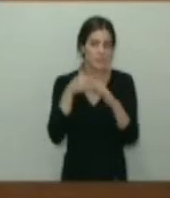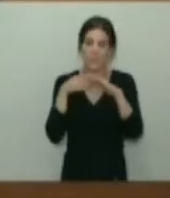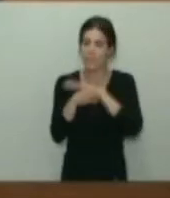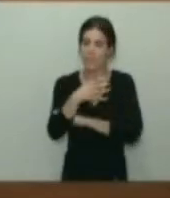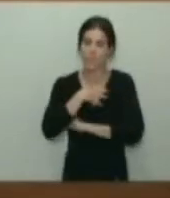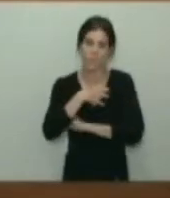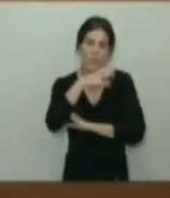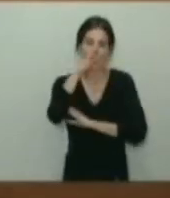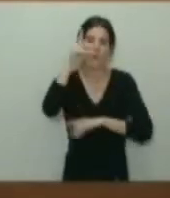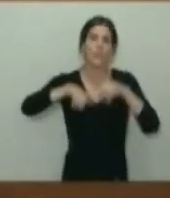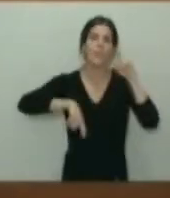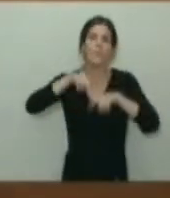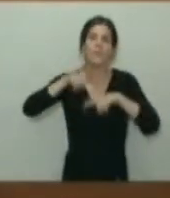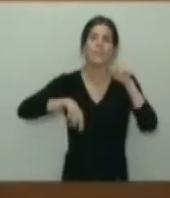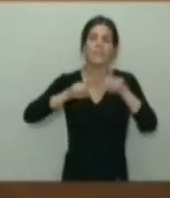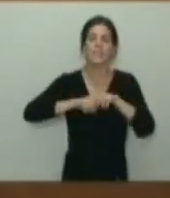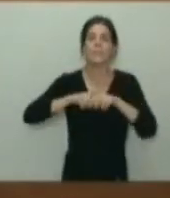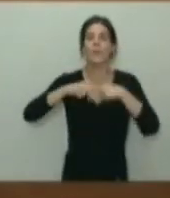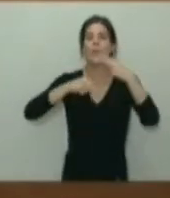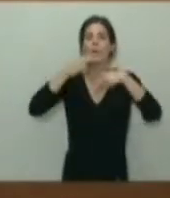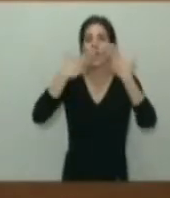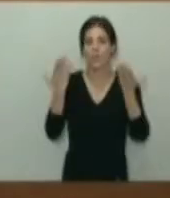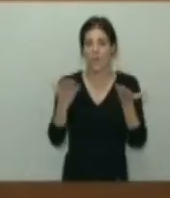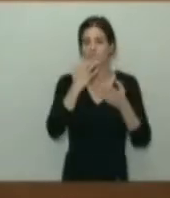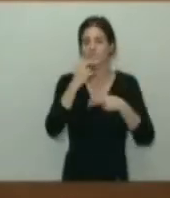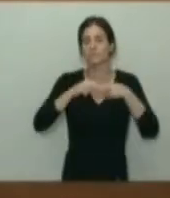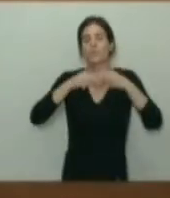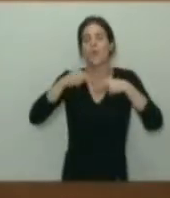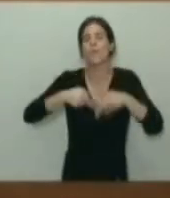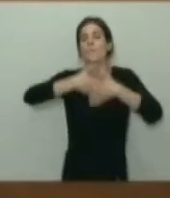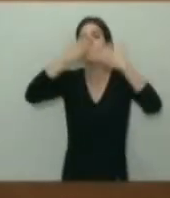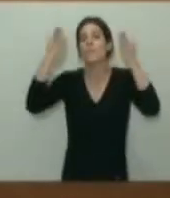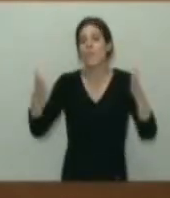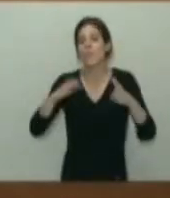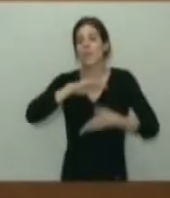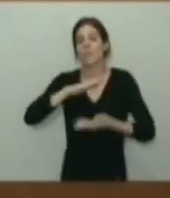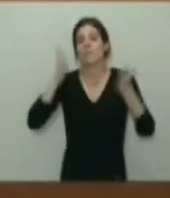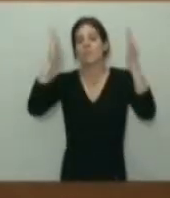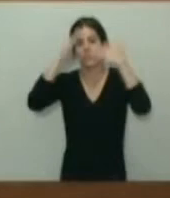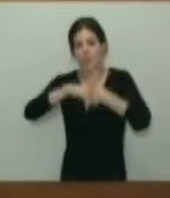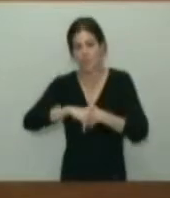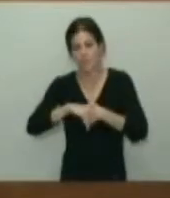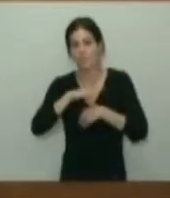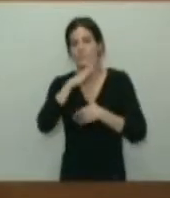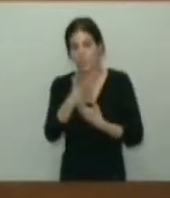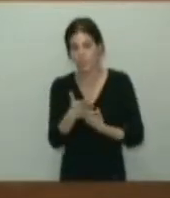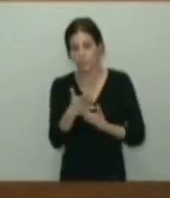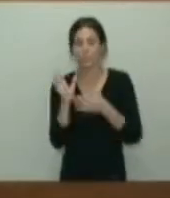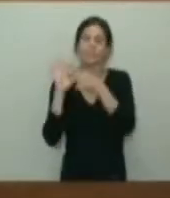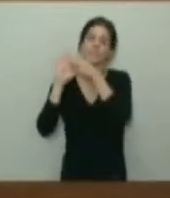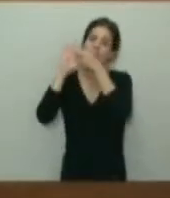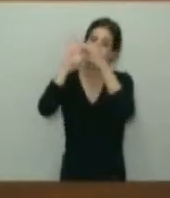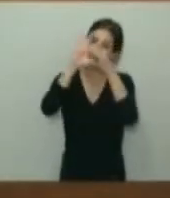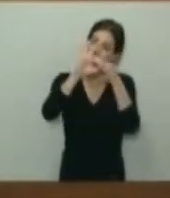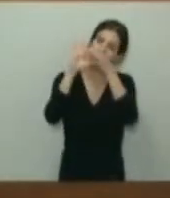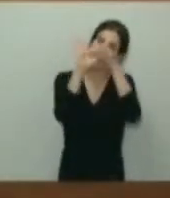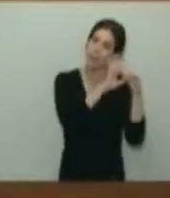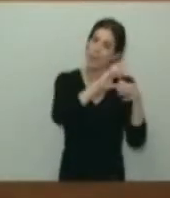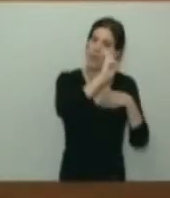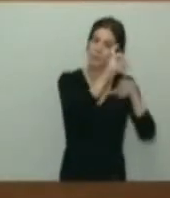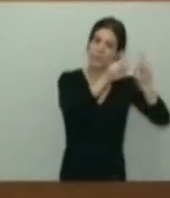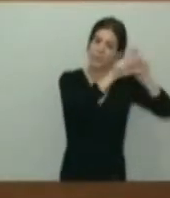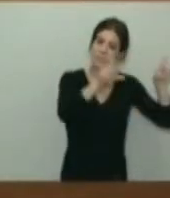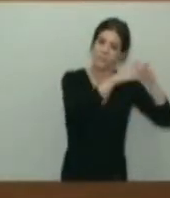volumen de la obra que se contrata es demasiado grande para sus capacidades y tienen que ir vinculadas a otras empresas más grandes